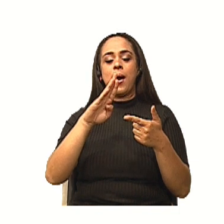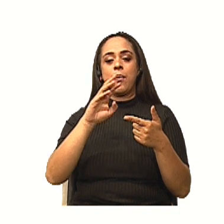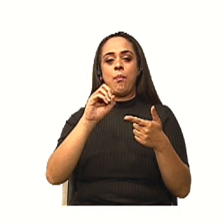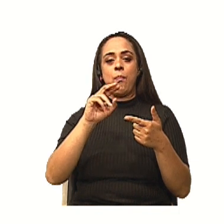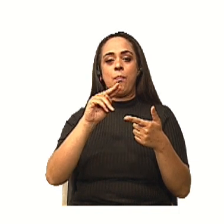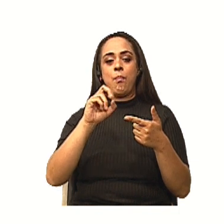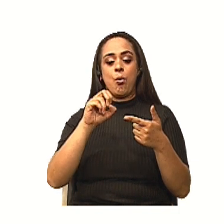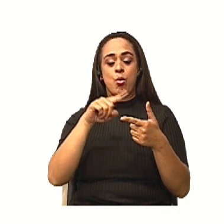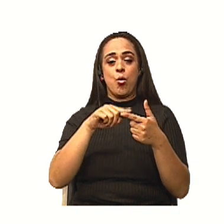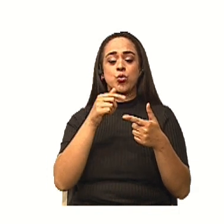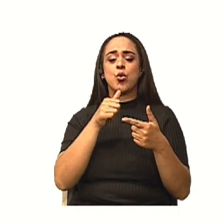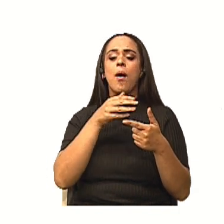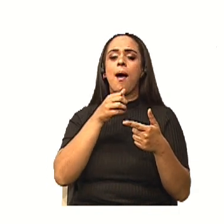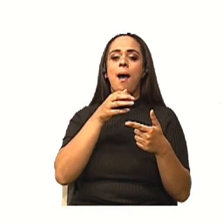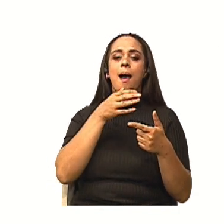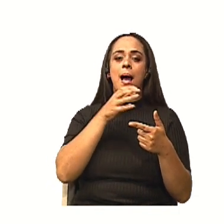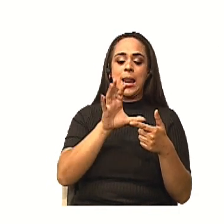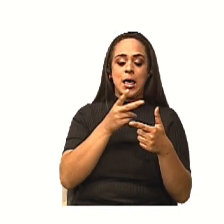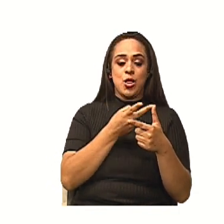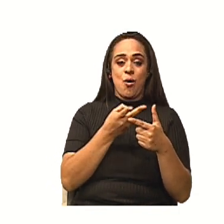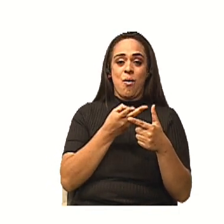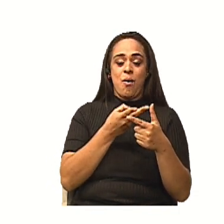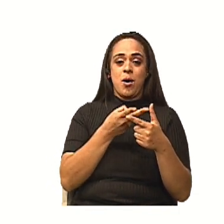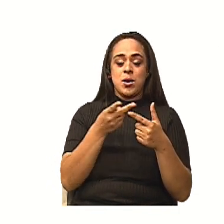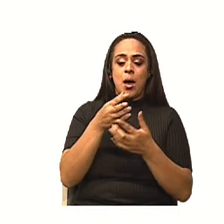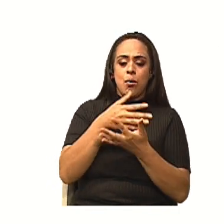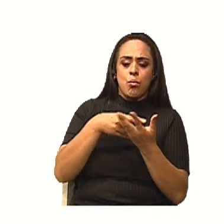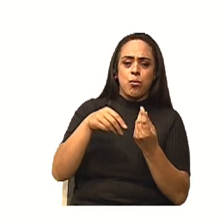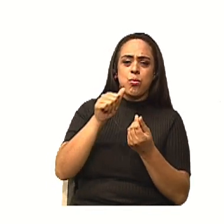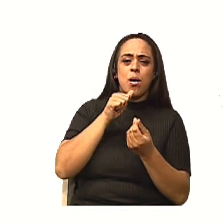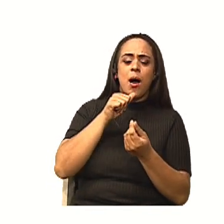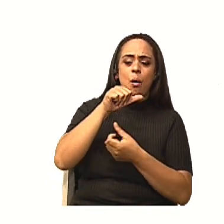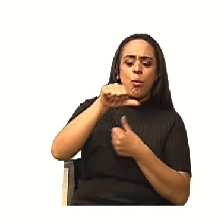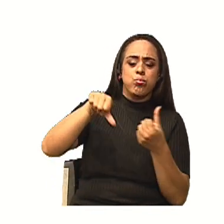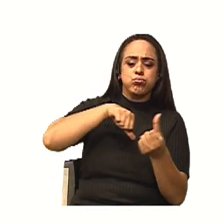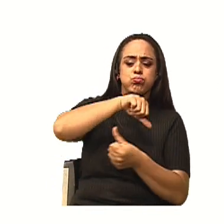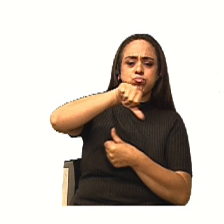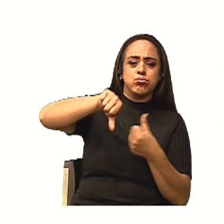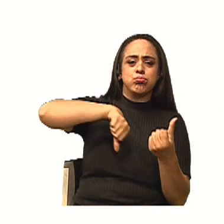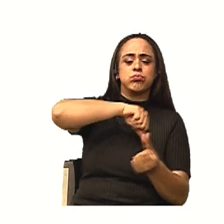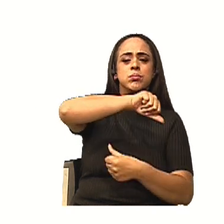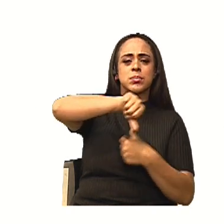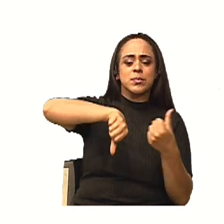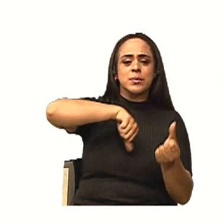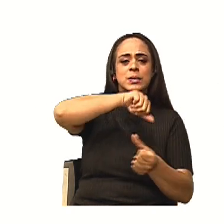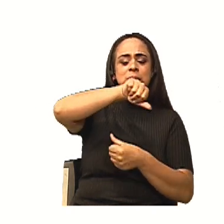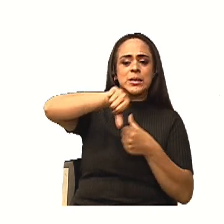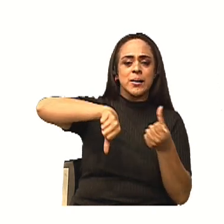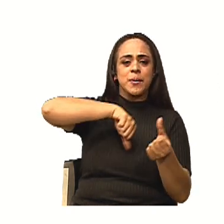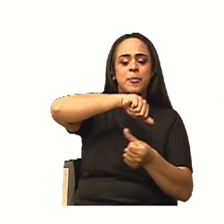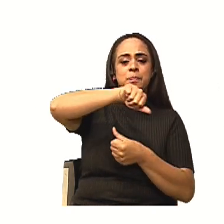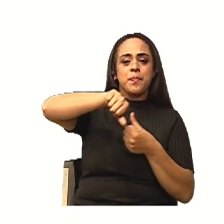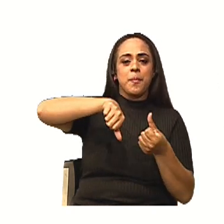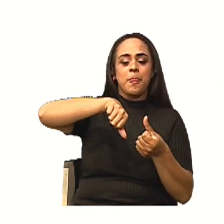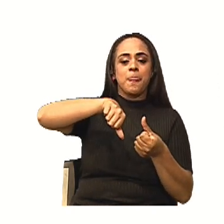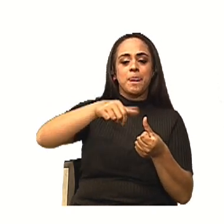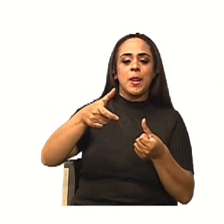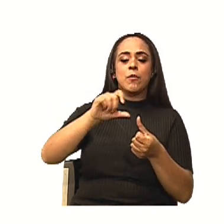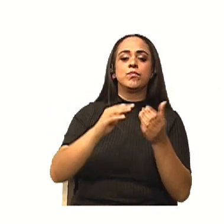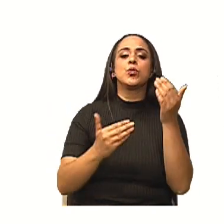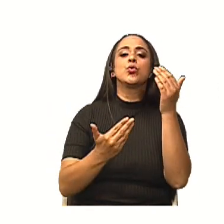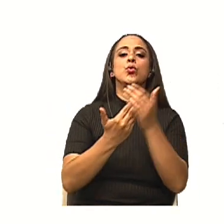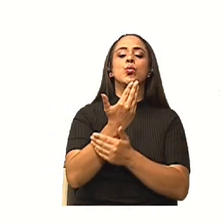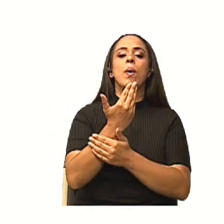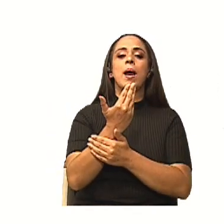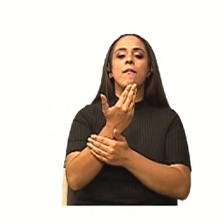para que se hagan líquidos. Cuando están líquidos, los revuelvo entre ellos, digámoslo así, y se produce un nuevo metal, que es el